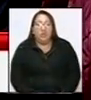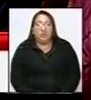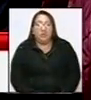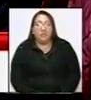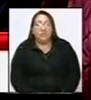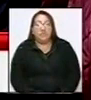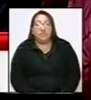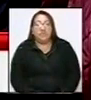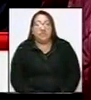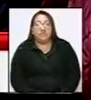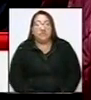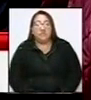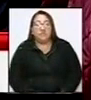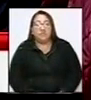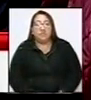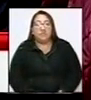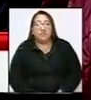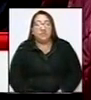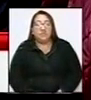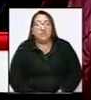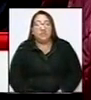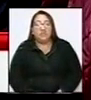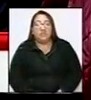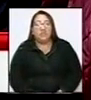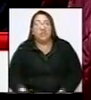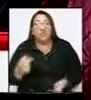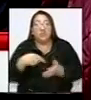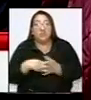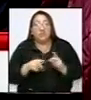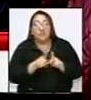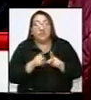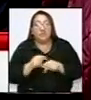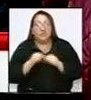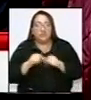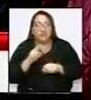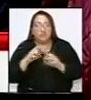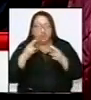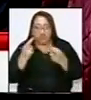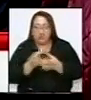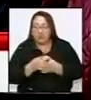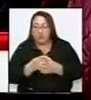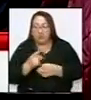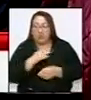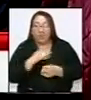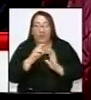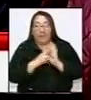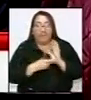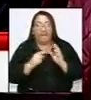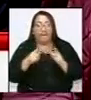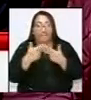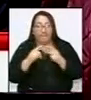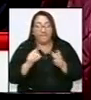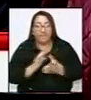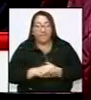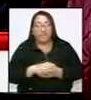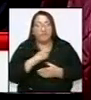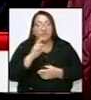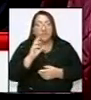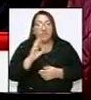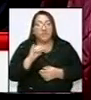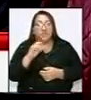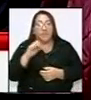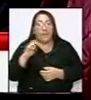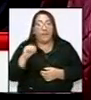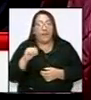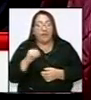Hay que indicar que estuvieron presentes durante esta sesión el gobernador regional de La Libertad, Manuel Yempén,